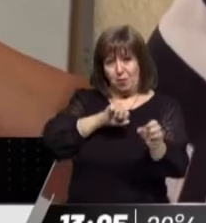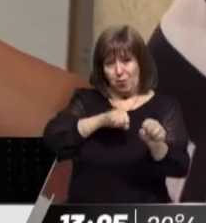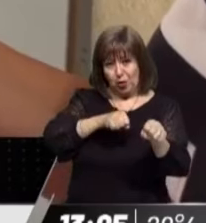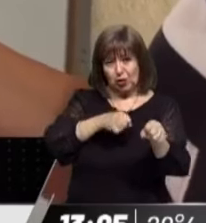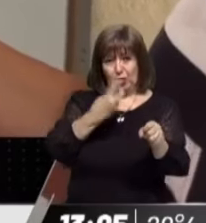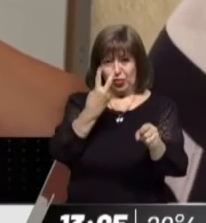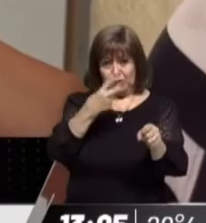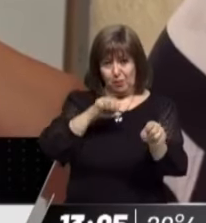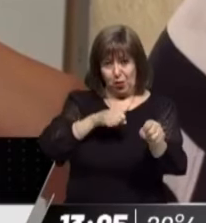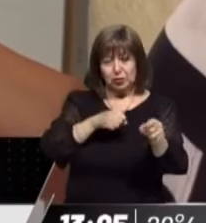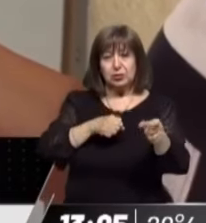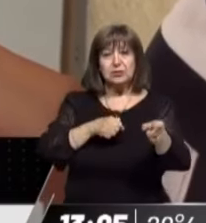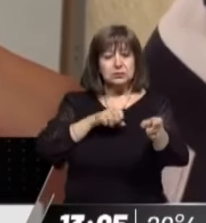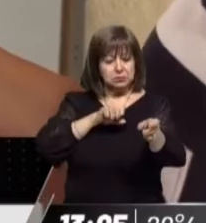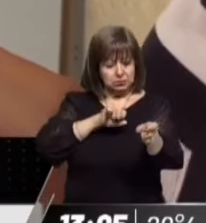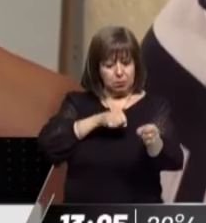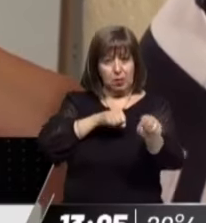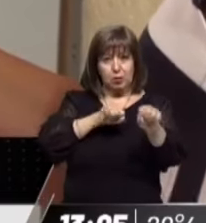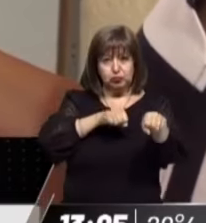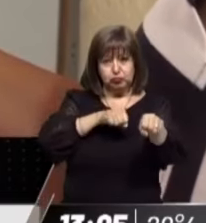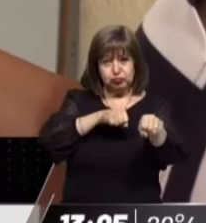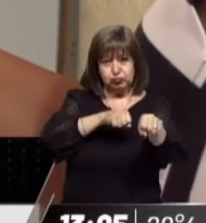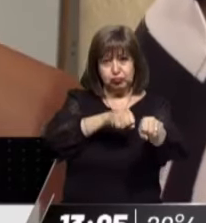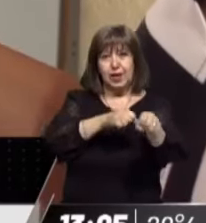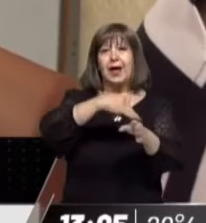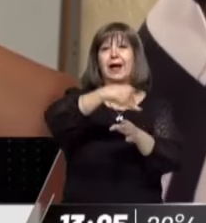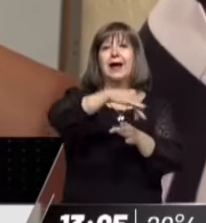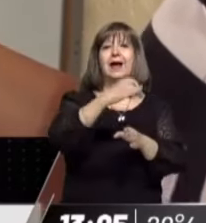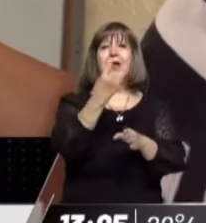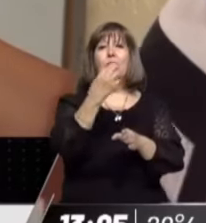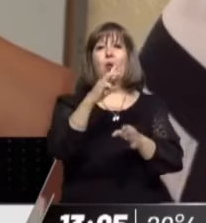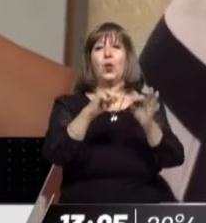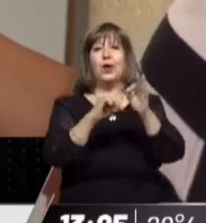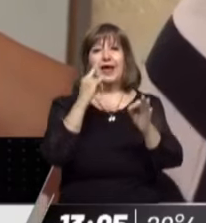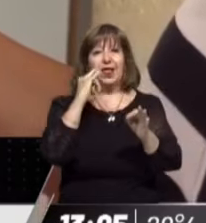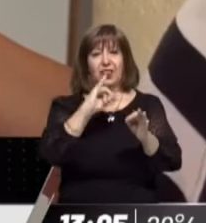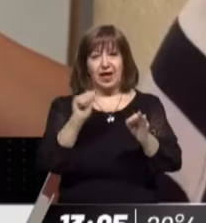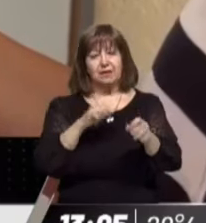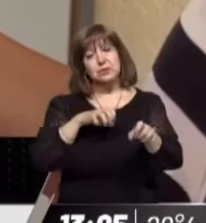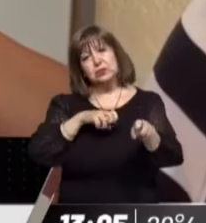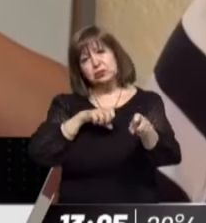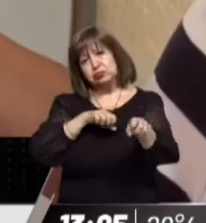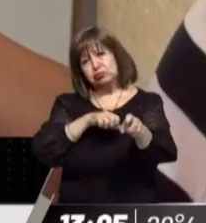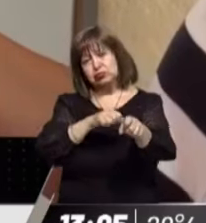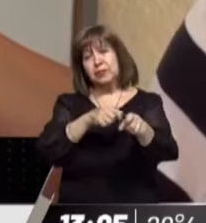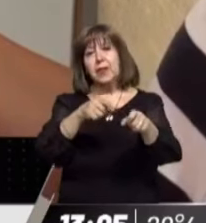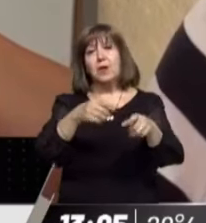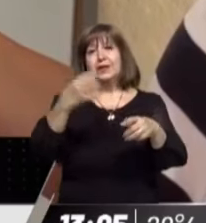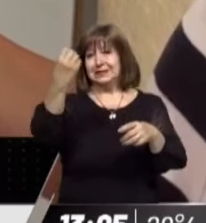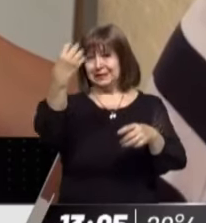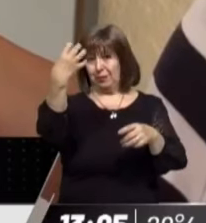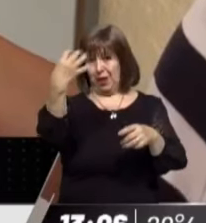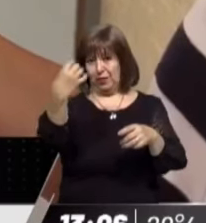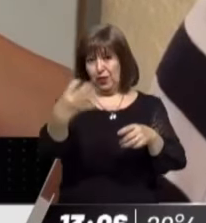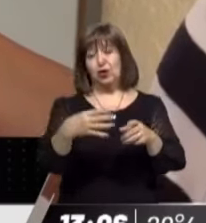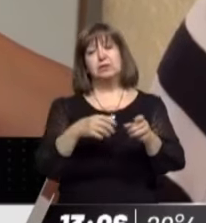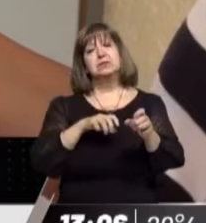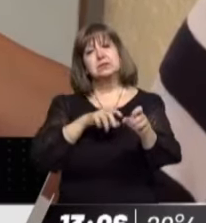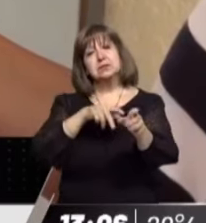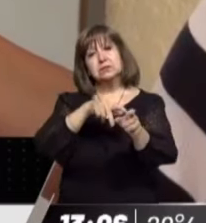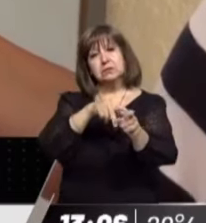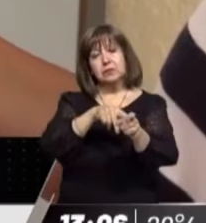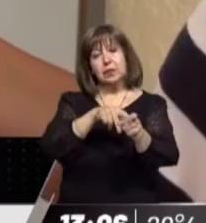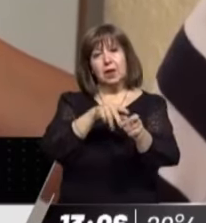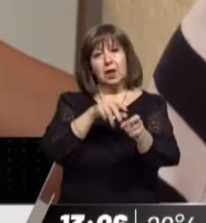desde norte a sur por calle urquisa Sí y cuando llegan al semáforo eh